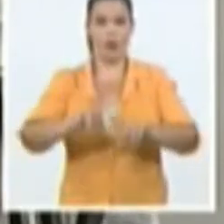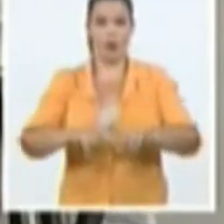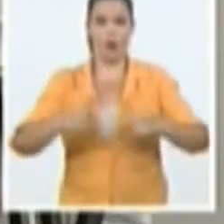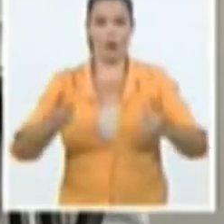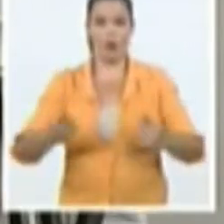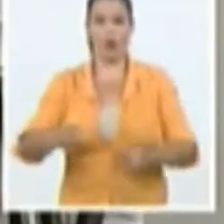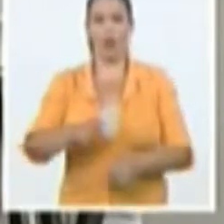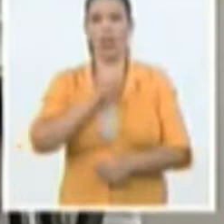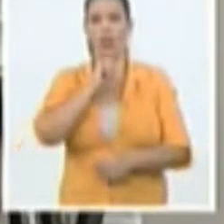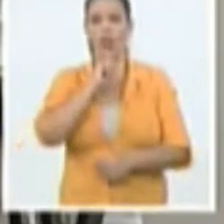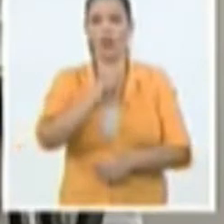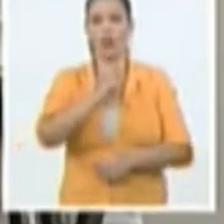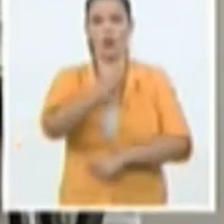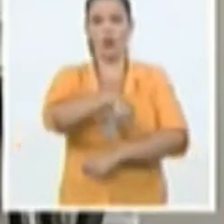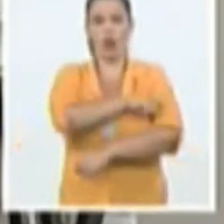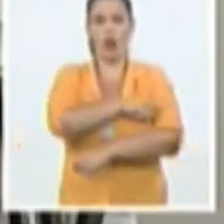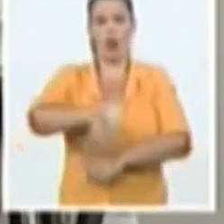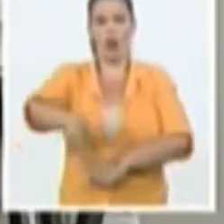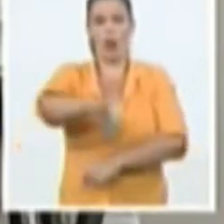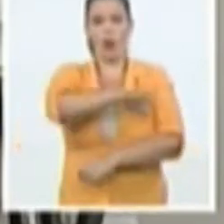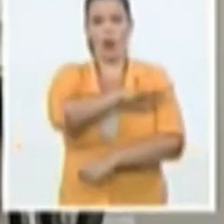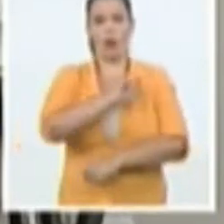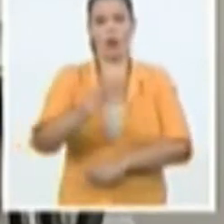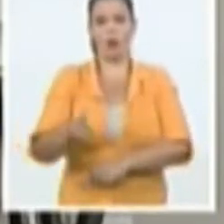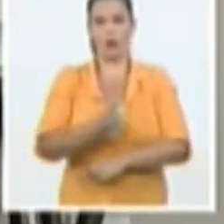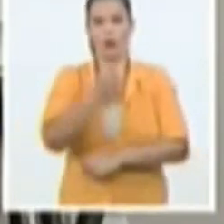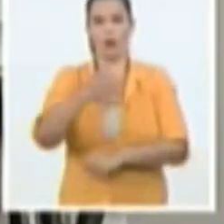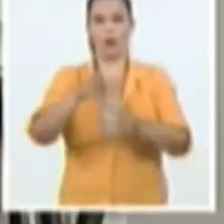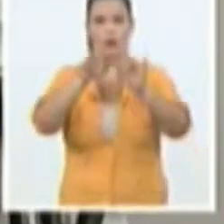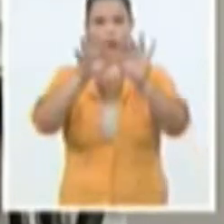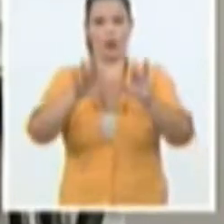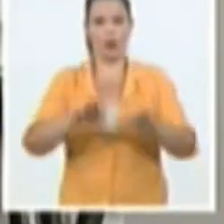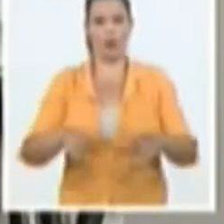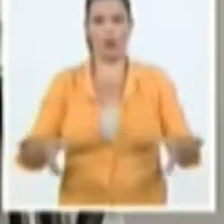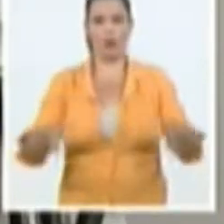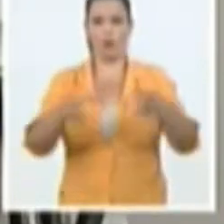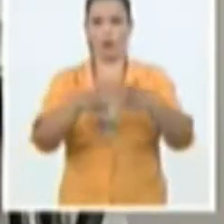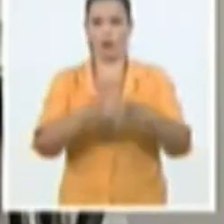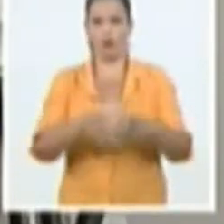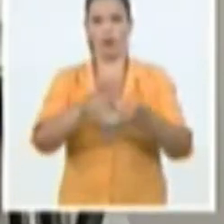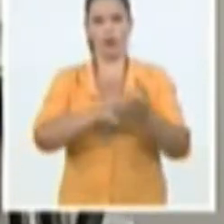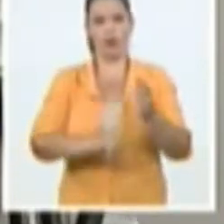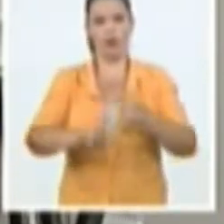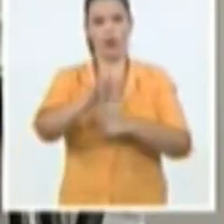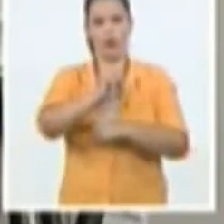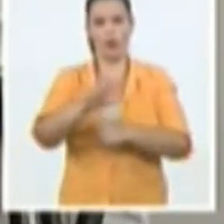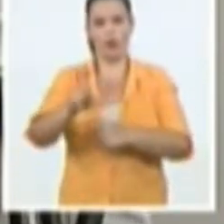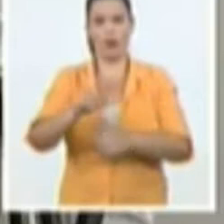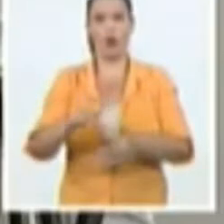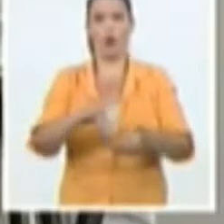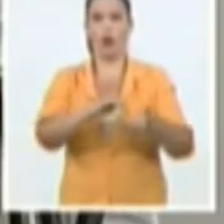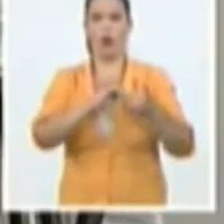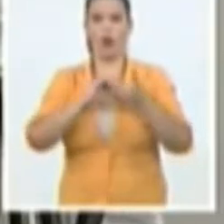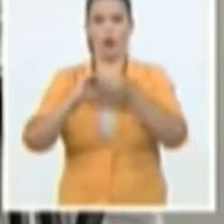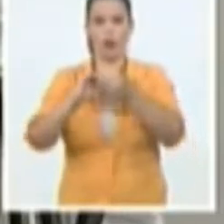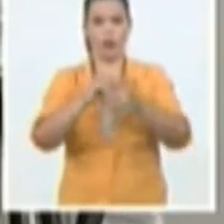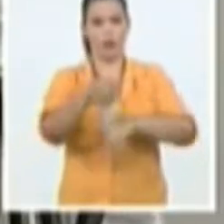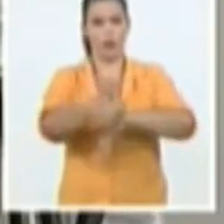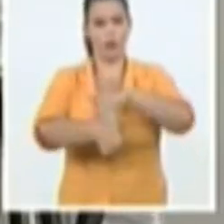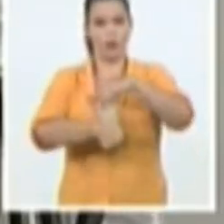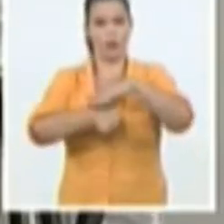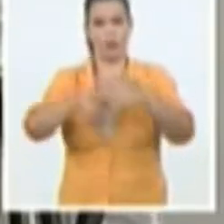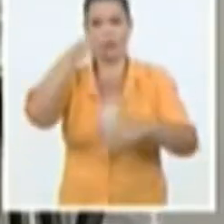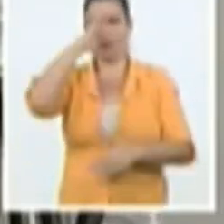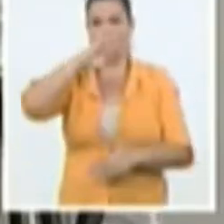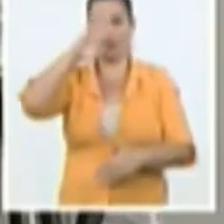realizada por el primer secretario del Comité Central del Partido Comunista de Cuba, el compañero Miguel Díaz-Canel Bermúdez,